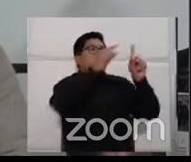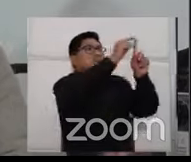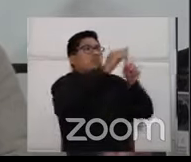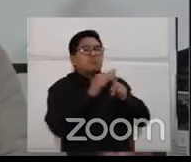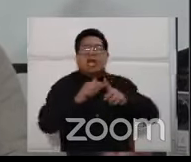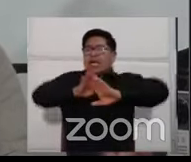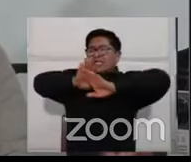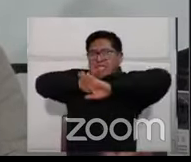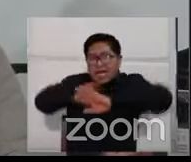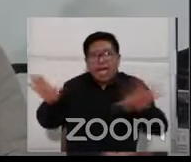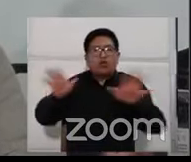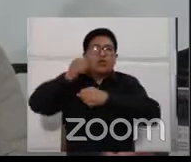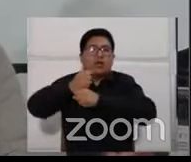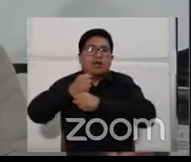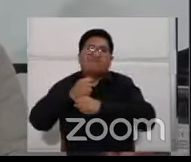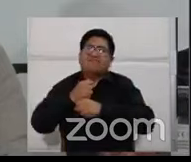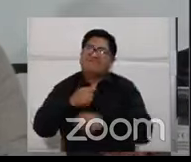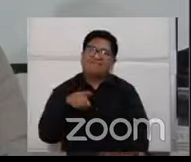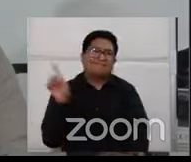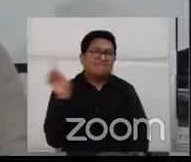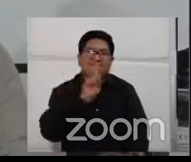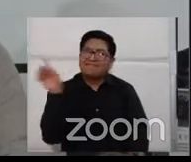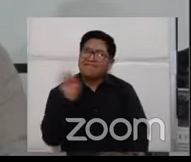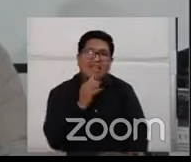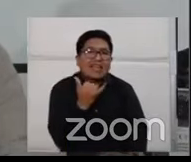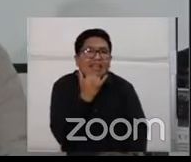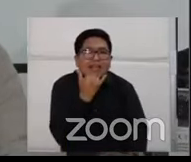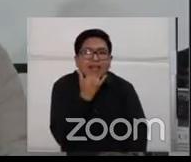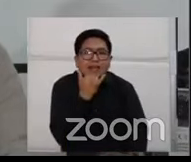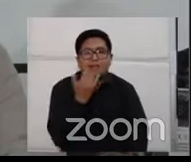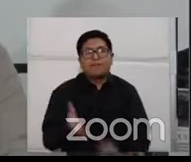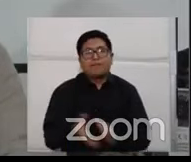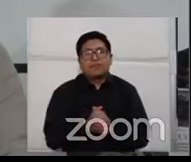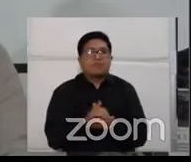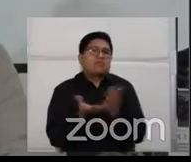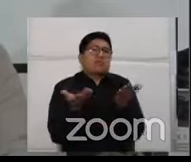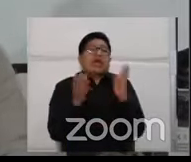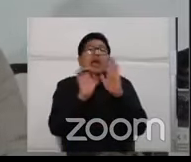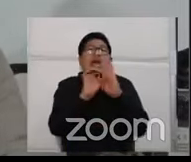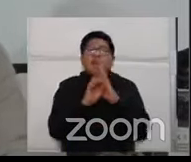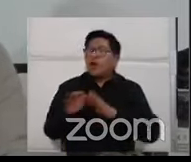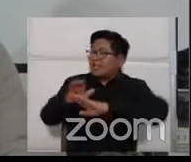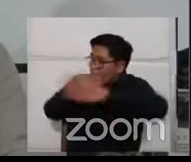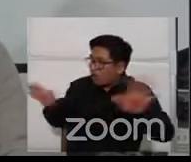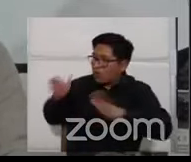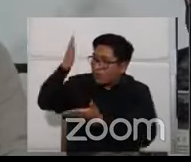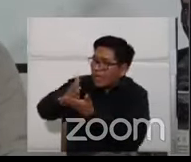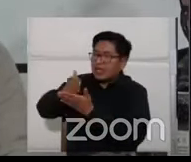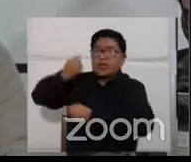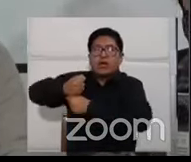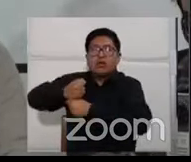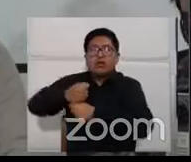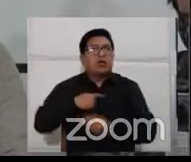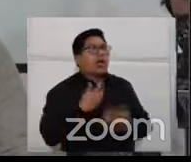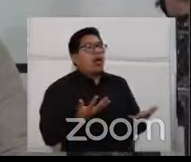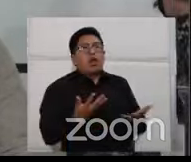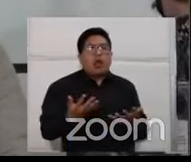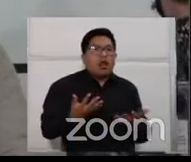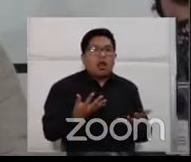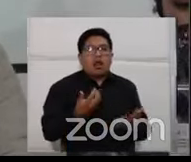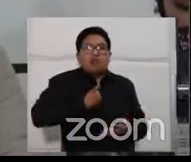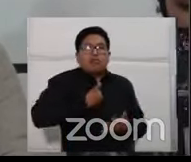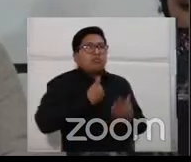el trabajo ya porque yo creo que está muy mal es como decirles ya no trabajen y empiece a ayudarnos nos están